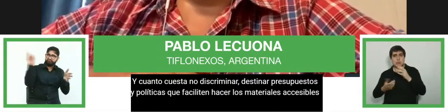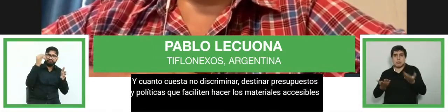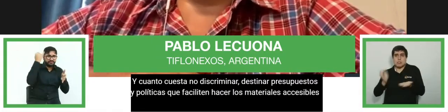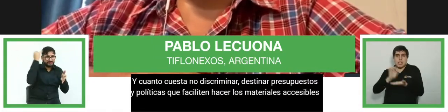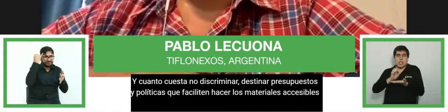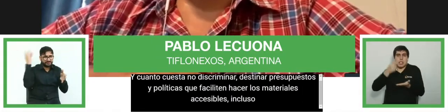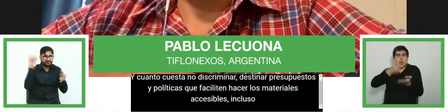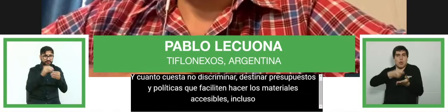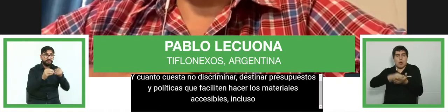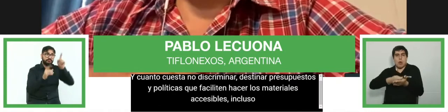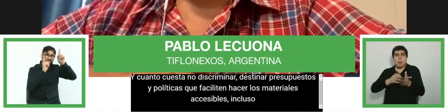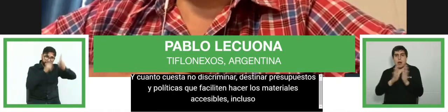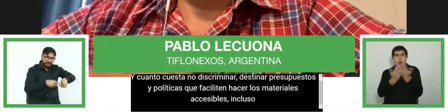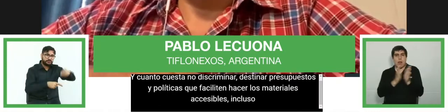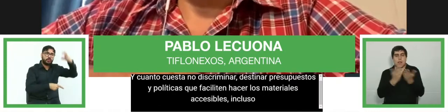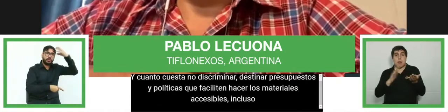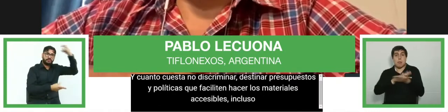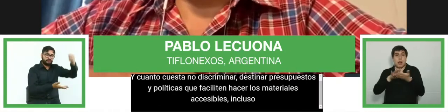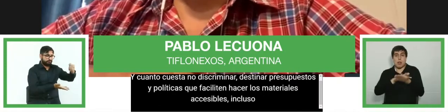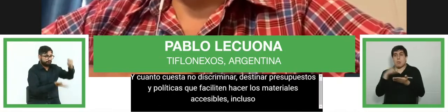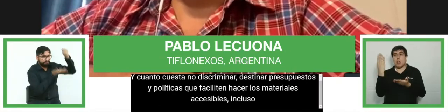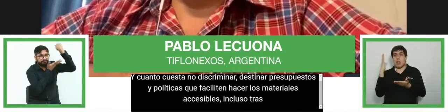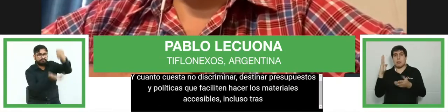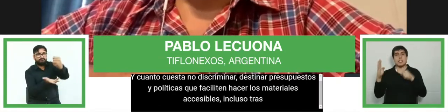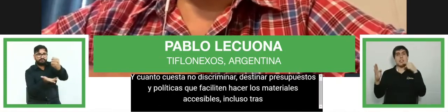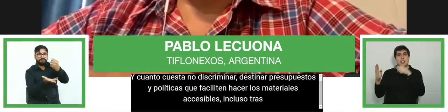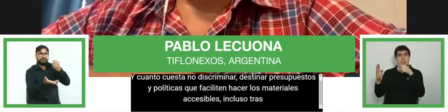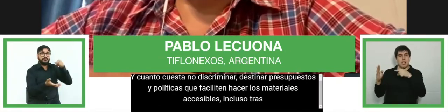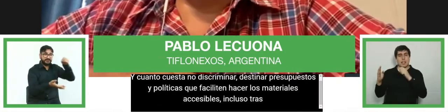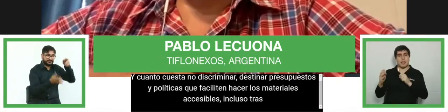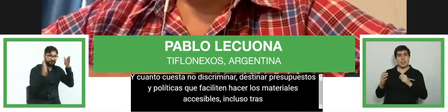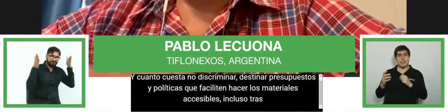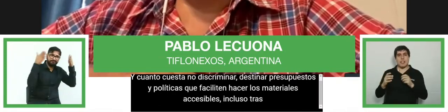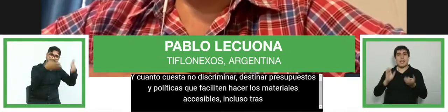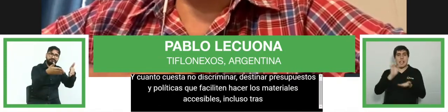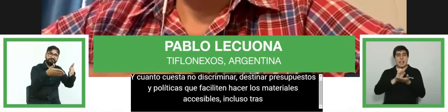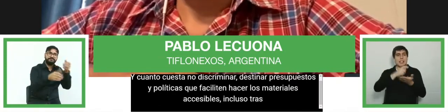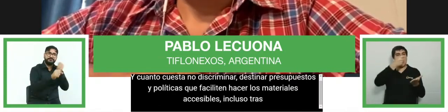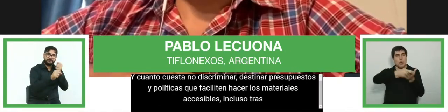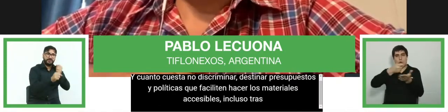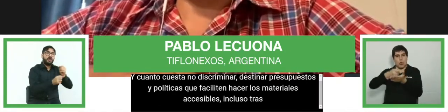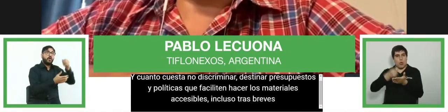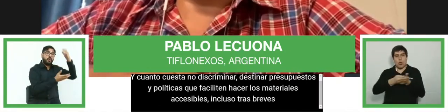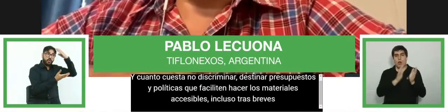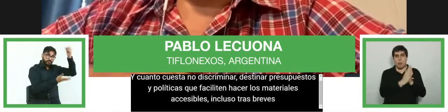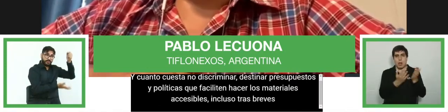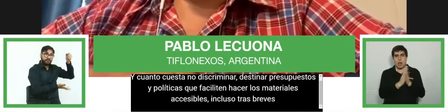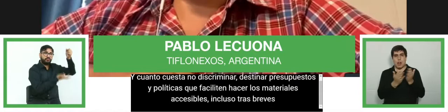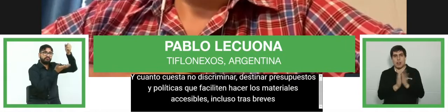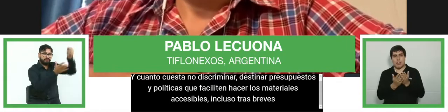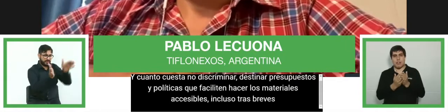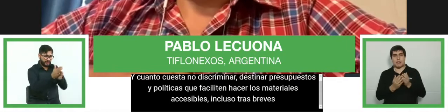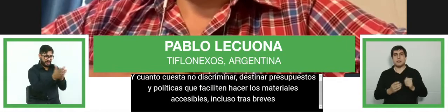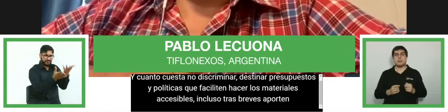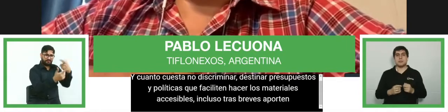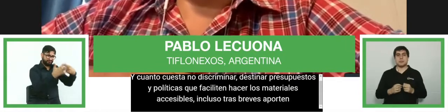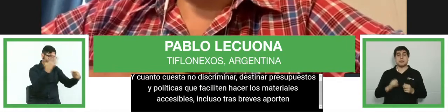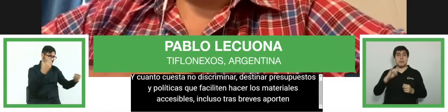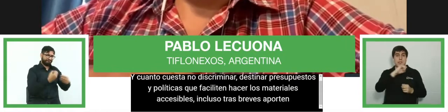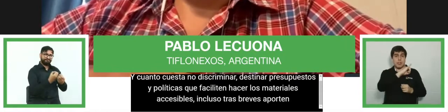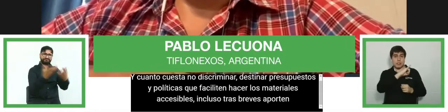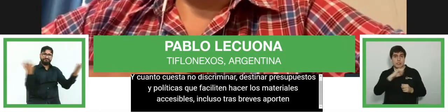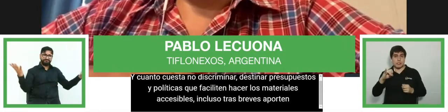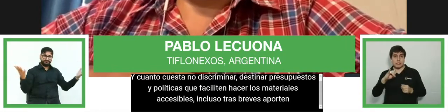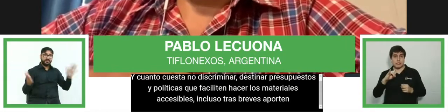como por ejemplo sucede en Brasil, donde el Estado, que es uno de los mayores compradores de libros, en sus compras